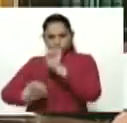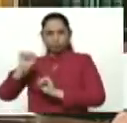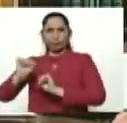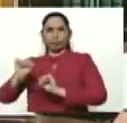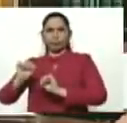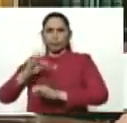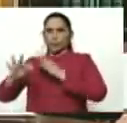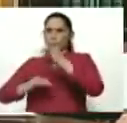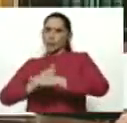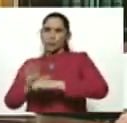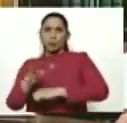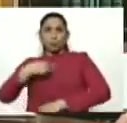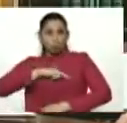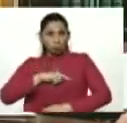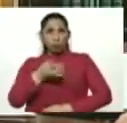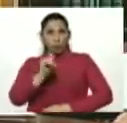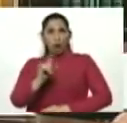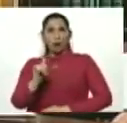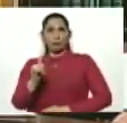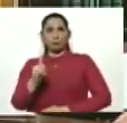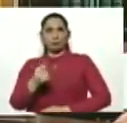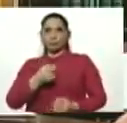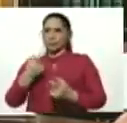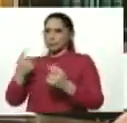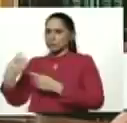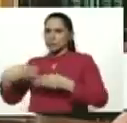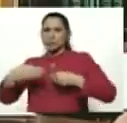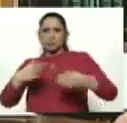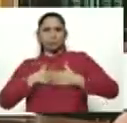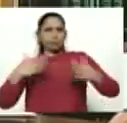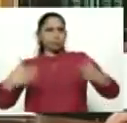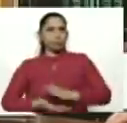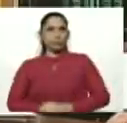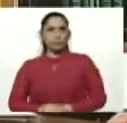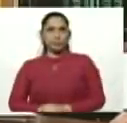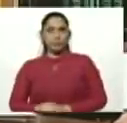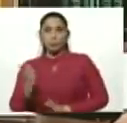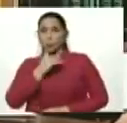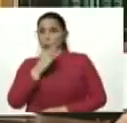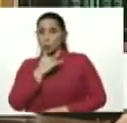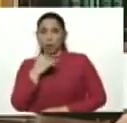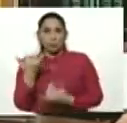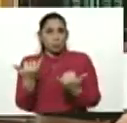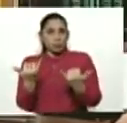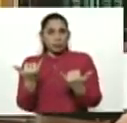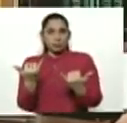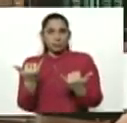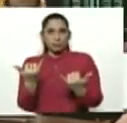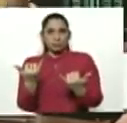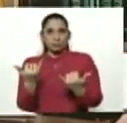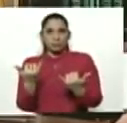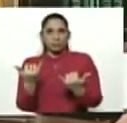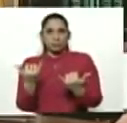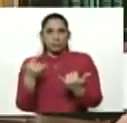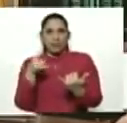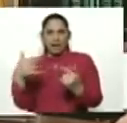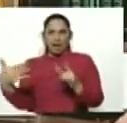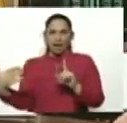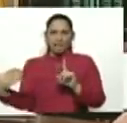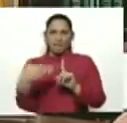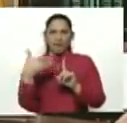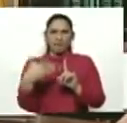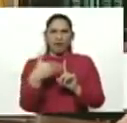la seguridad que nosotros estaremos en la disposición de flexibilizar. Si no tuviéramos ahorita este ataque de